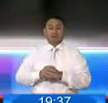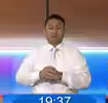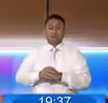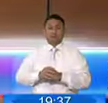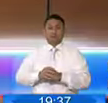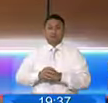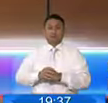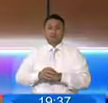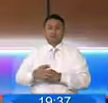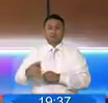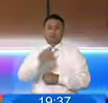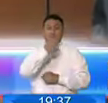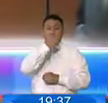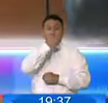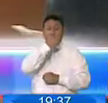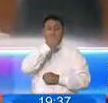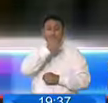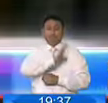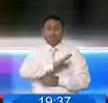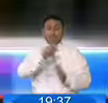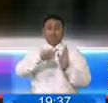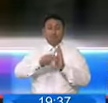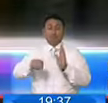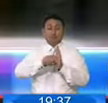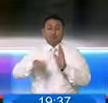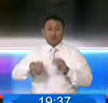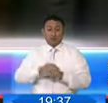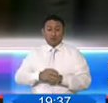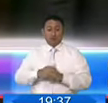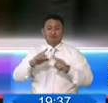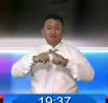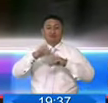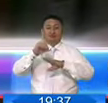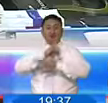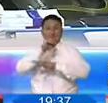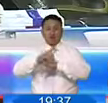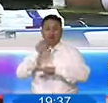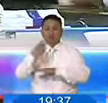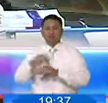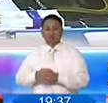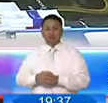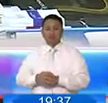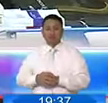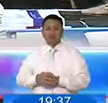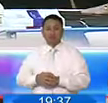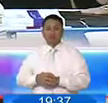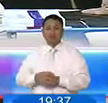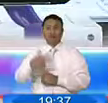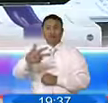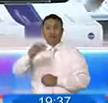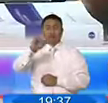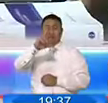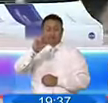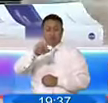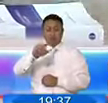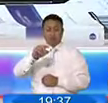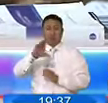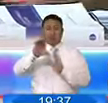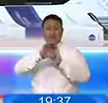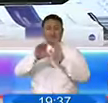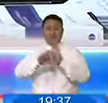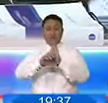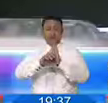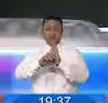chiriboga el argumento de la defensa del ex dirigente del fútbol para el recurso de casación sostiene que tiene boca fue sentenciado por el código orgánico